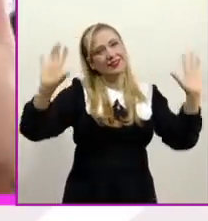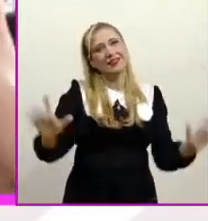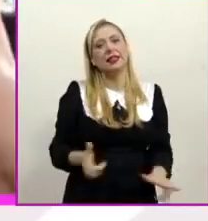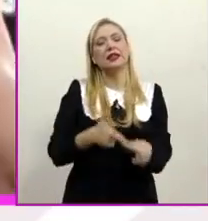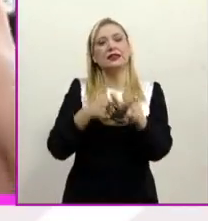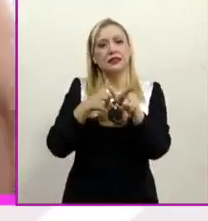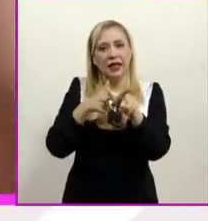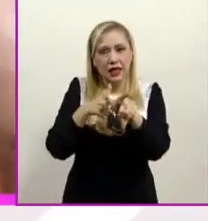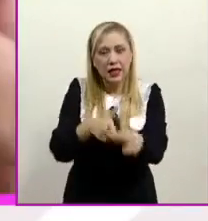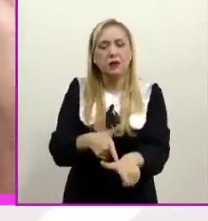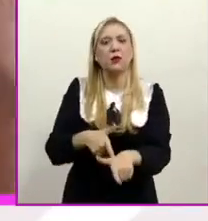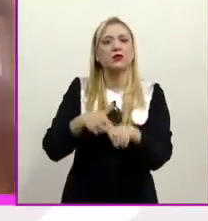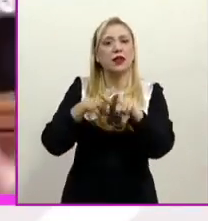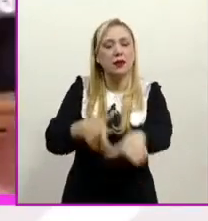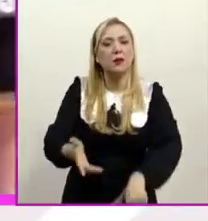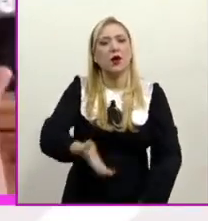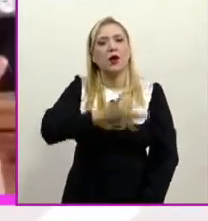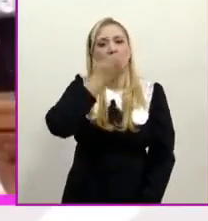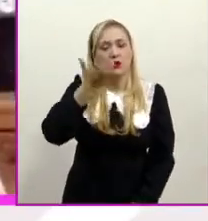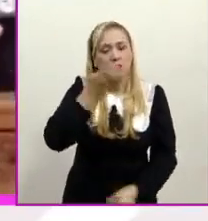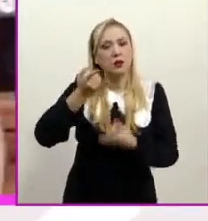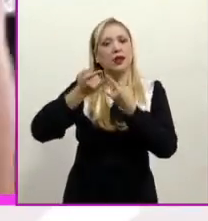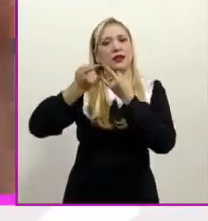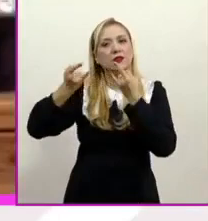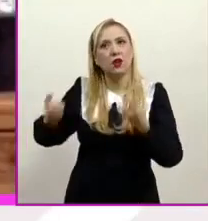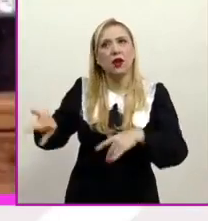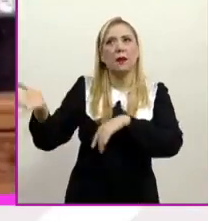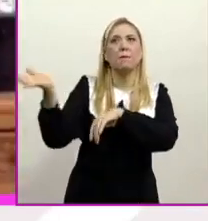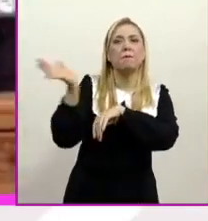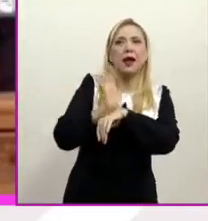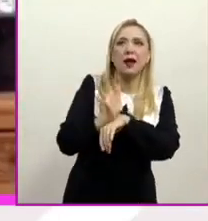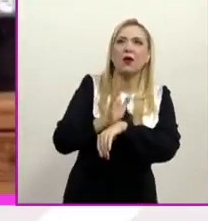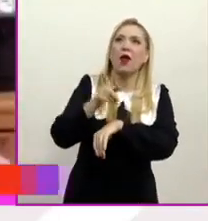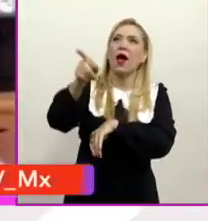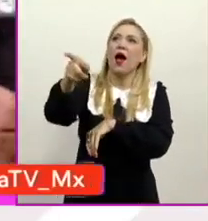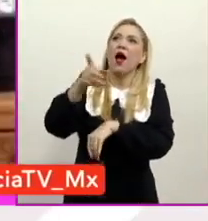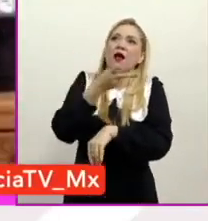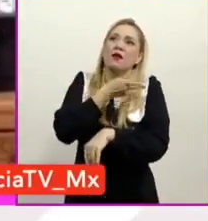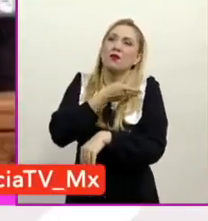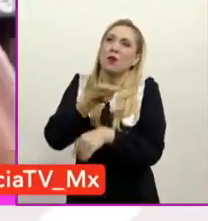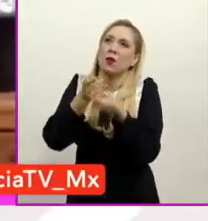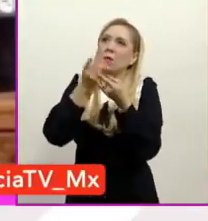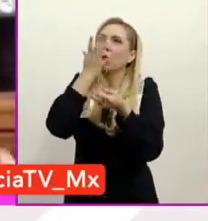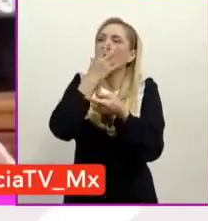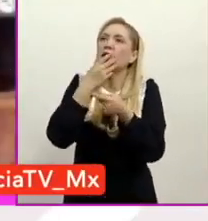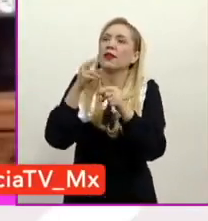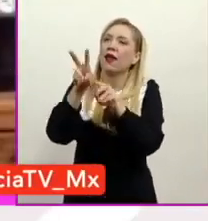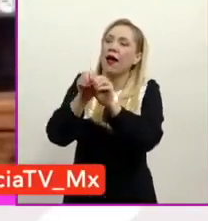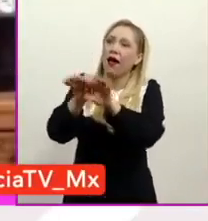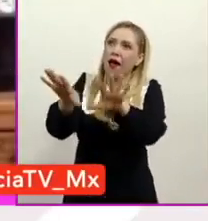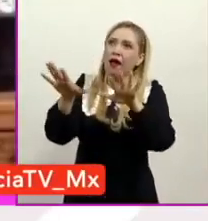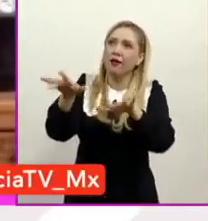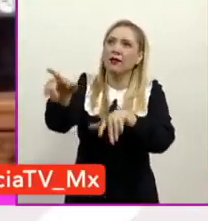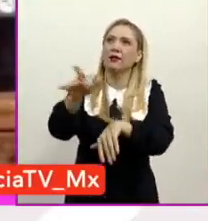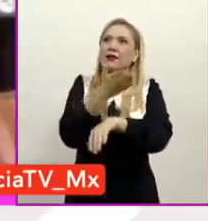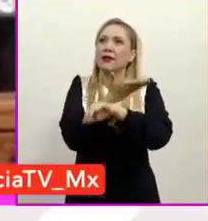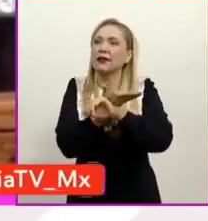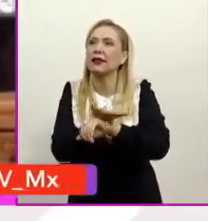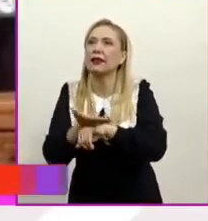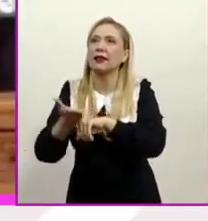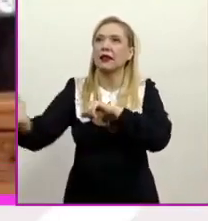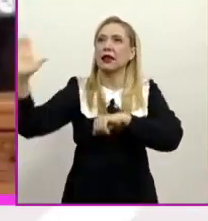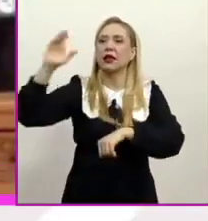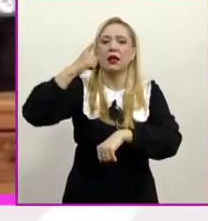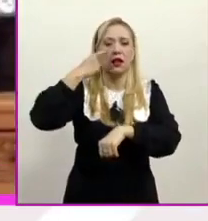transmitiendo nuestras narrativas, nuestras historias, contando una sociedad jerarquizada, contando una sociedad racista, contando